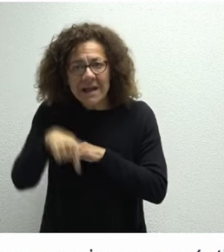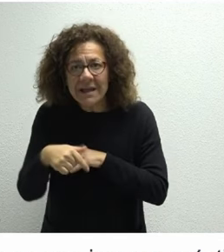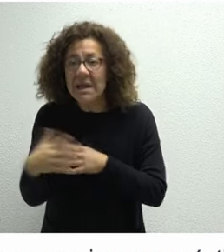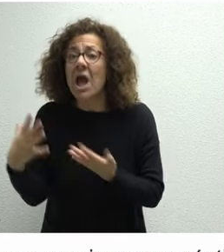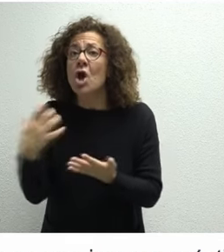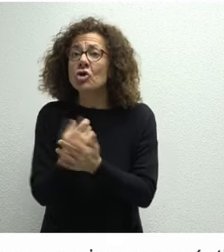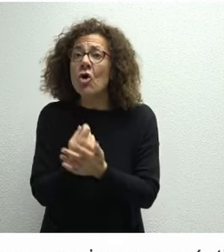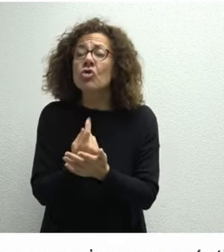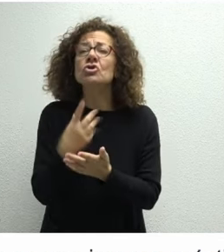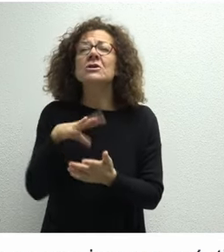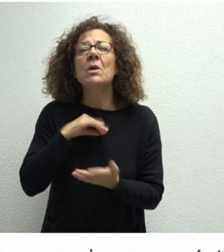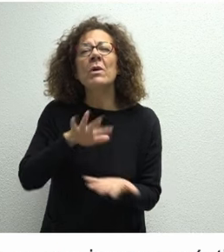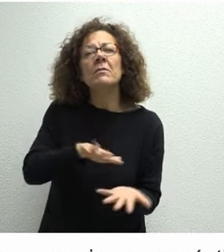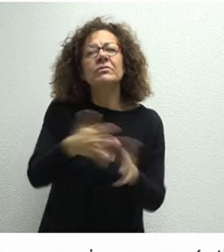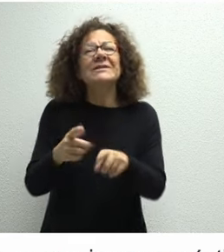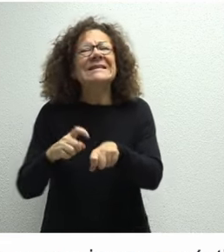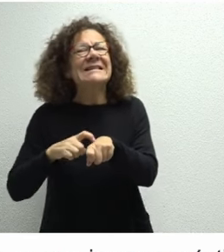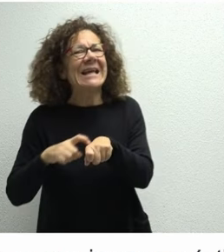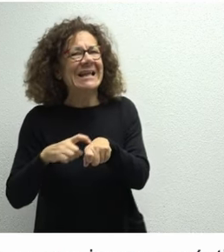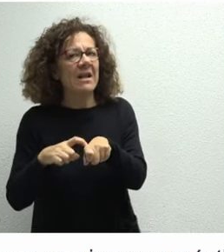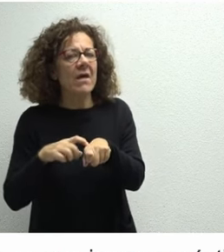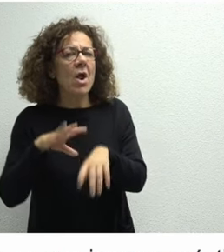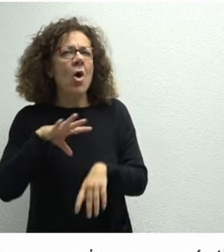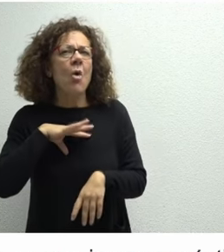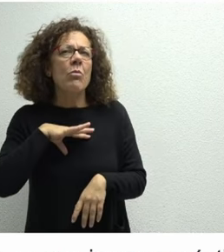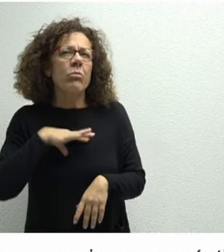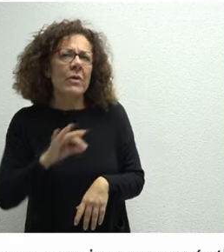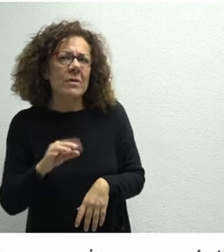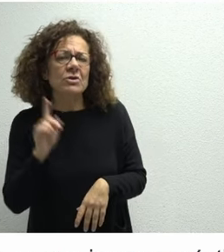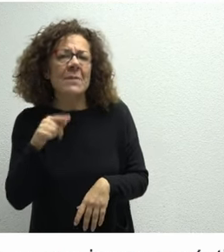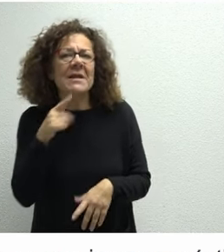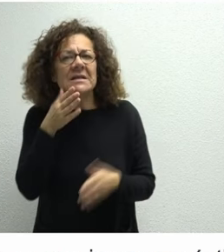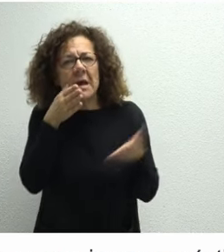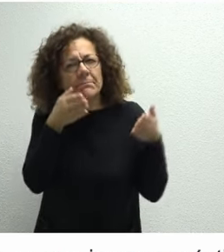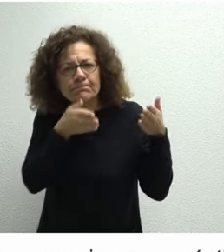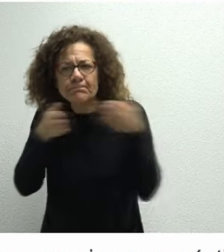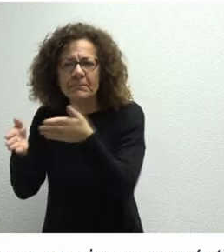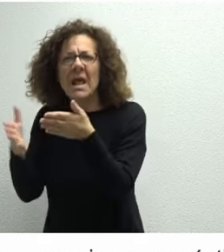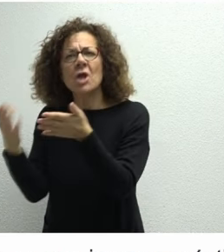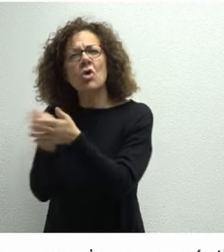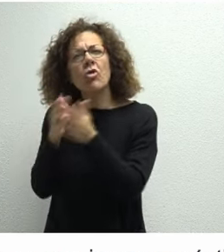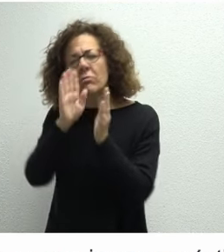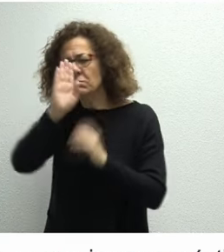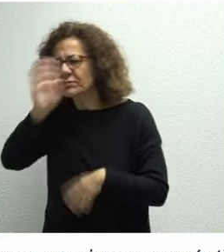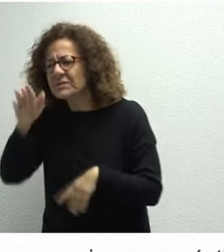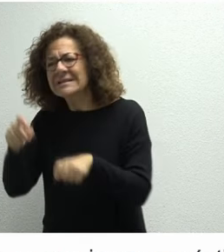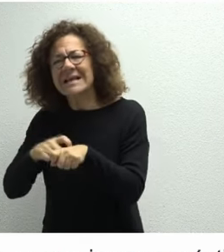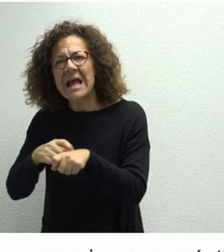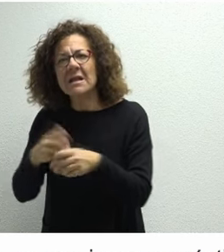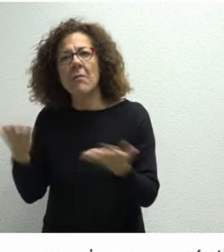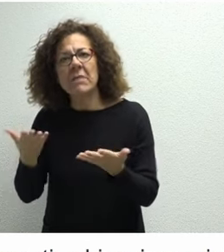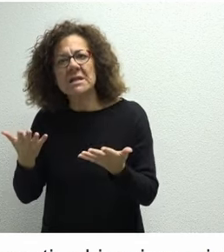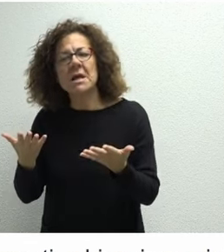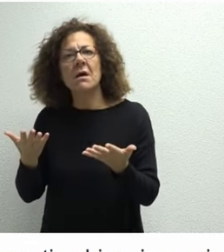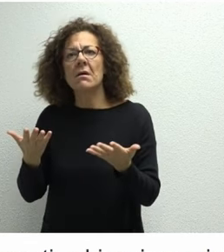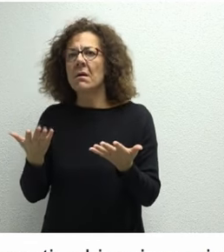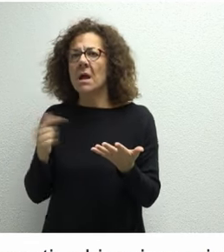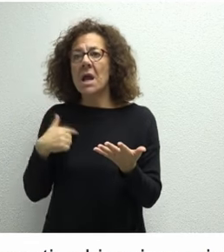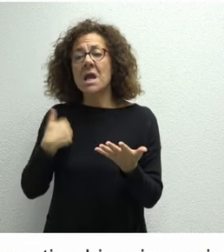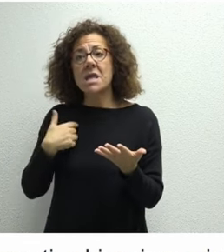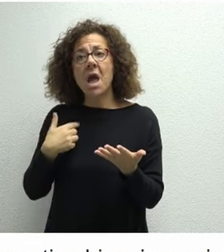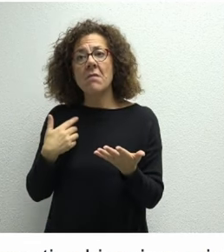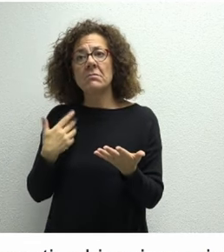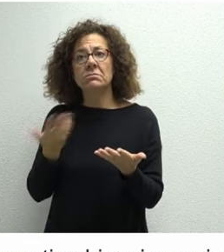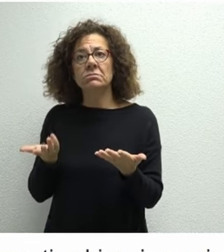todo se puede psiquiatr realizar mejor veníamos un poco esa tendencia de que todo fuese al psiquiatra con prisas con urgencias y quitarnos ya el casco de